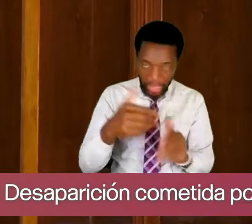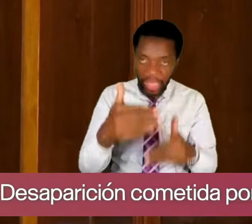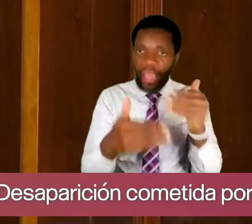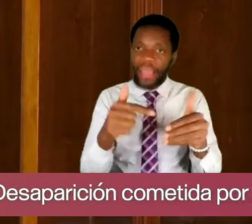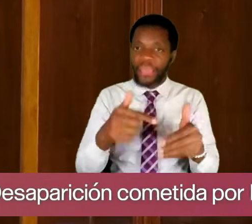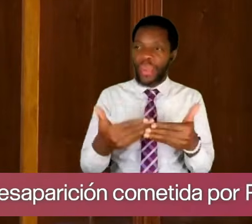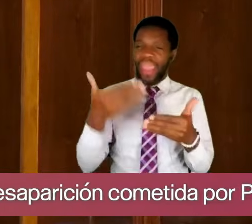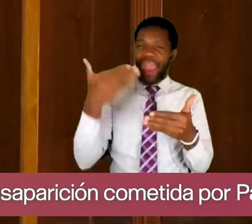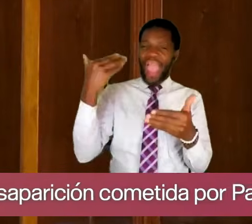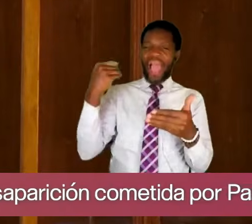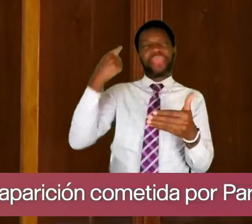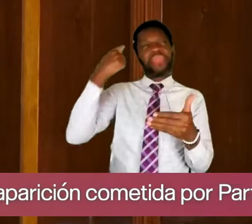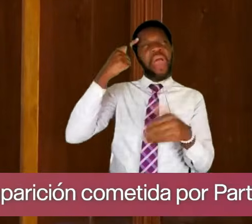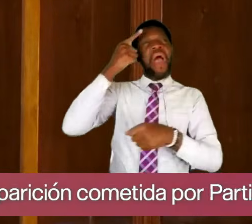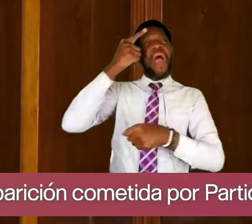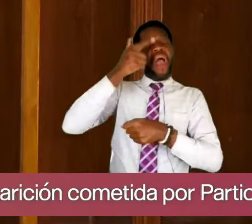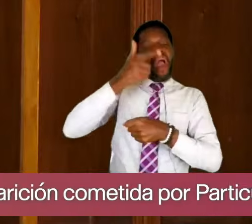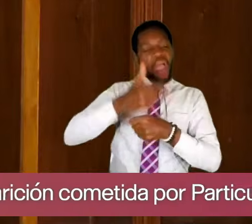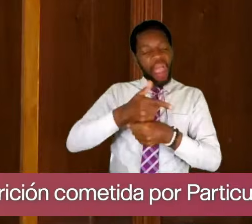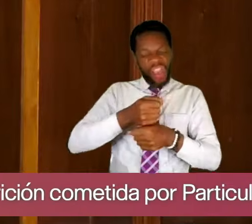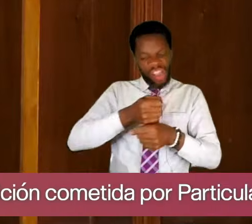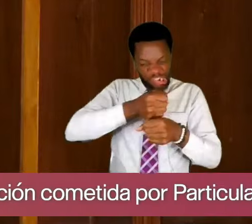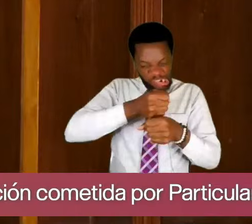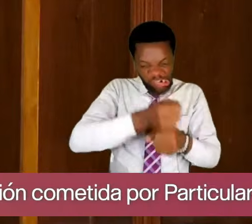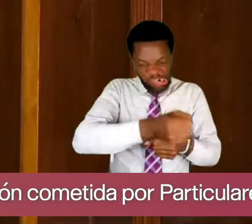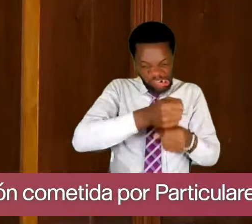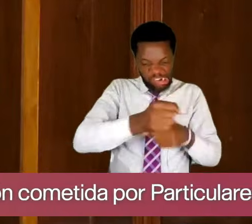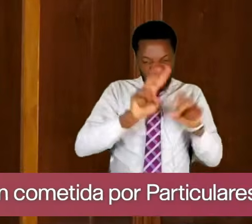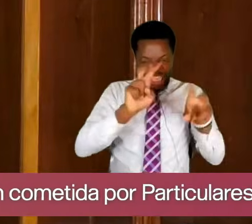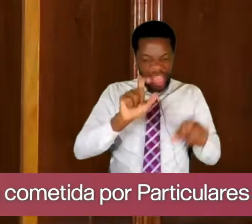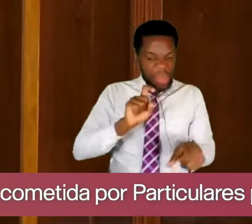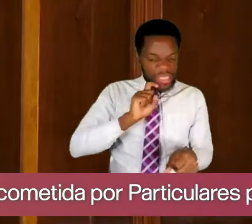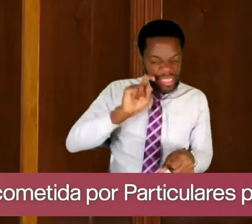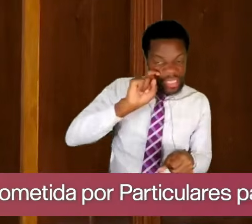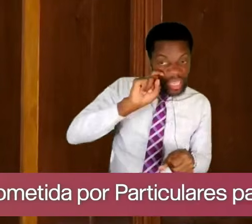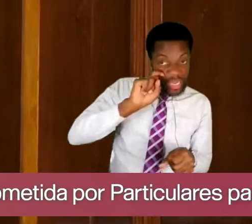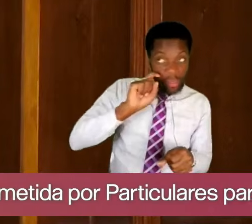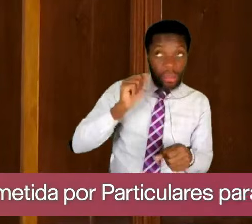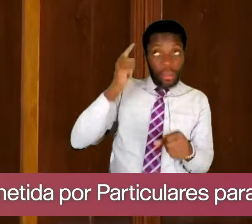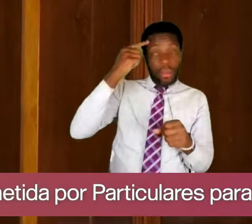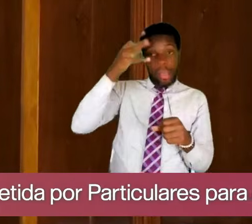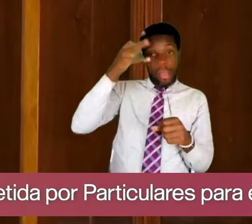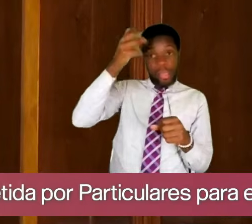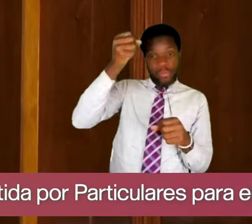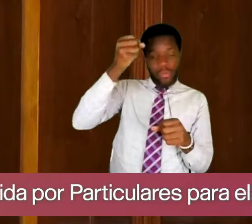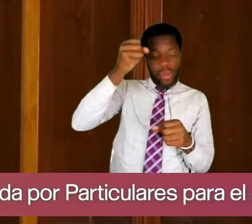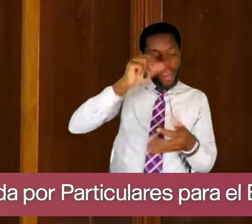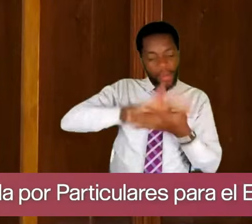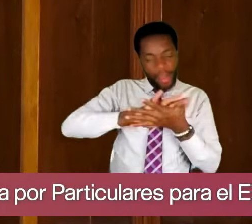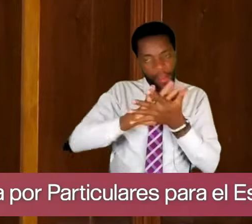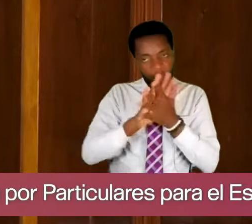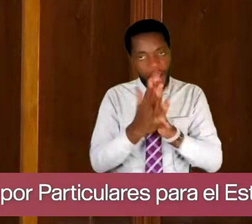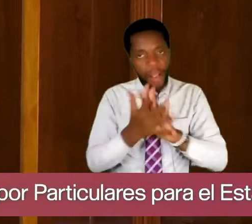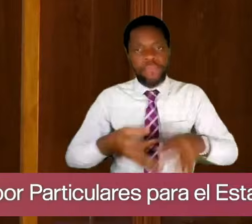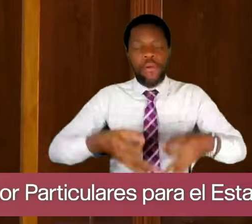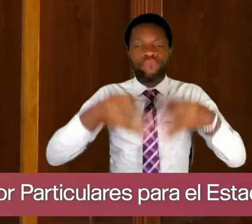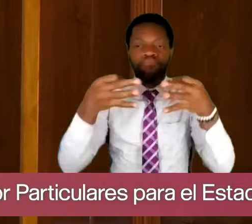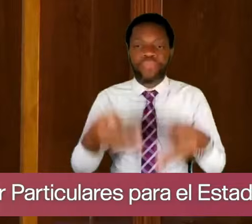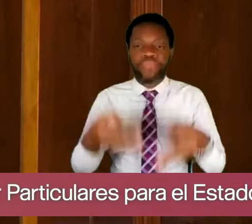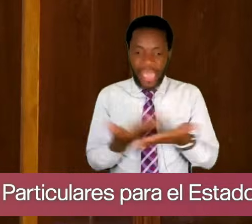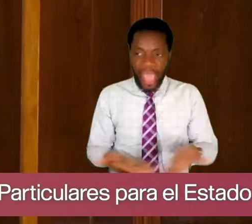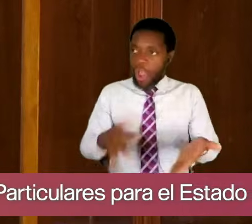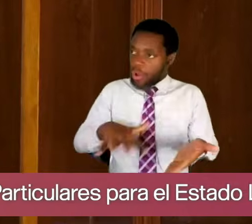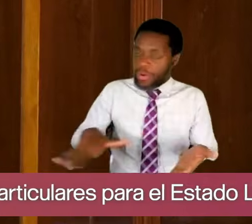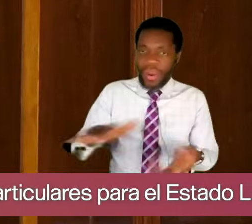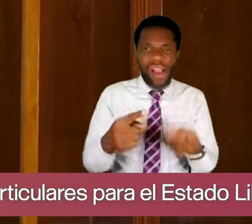que se entiende hoy por tortura sexual y que vuelve a colocar sobre la mesa el debate